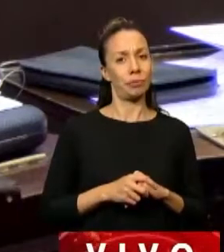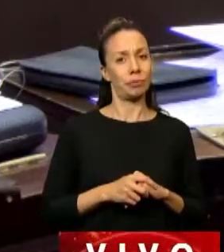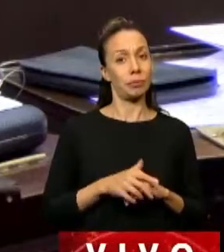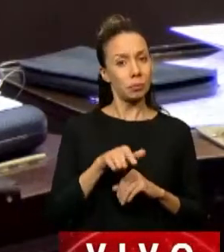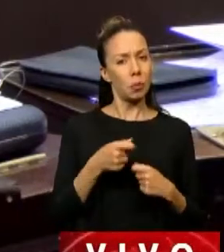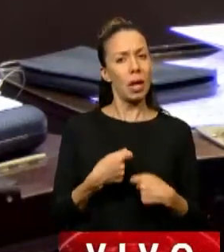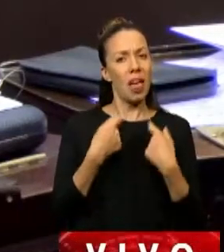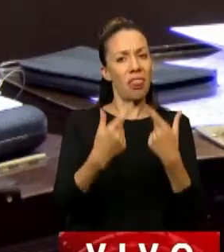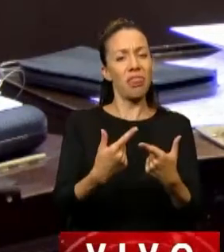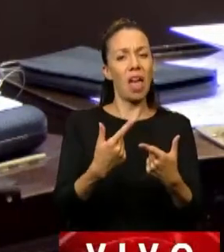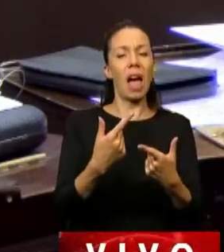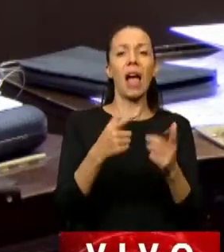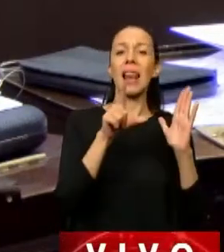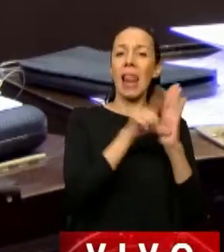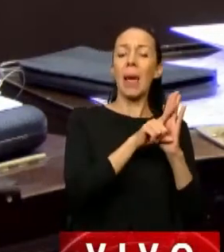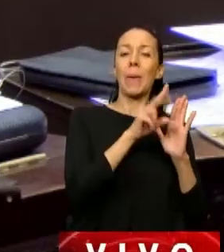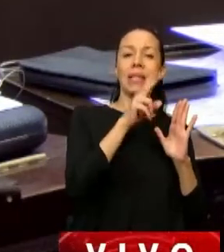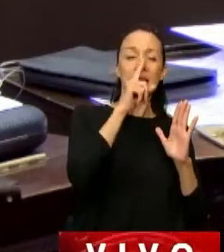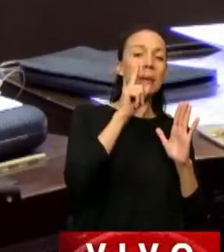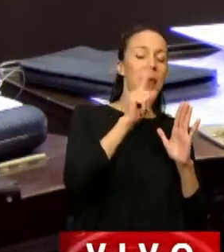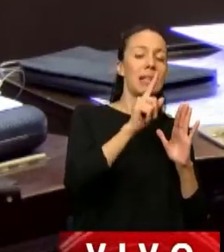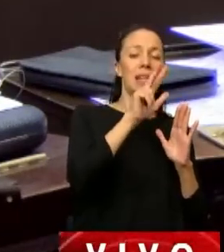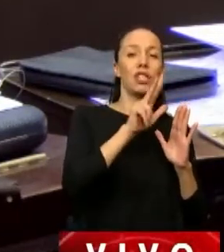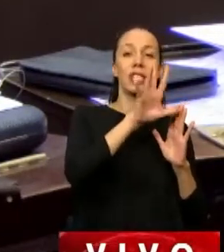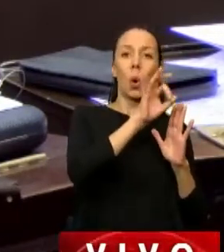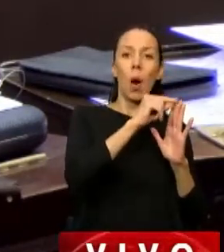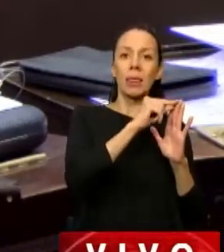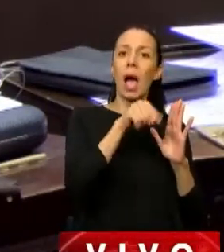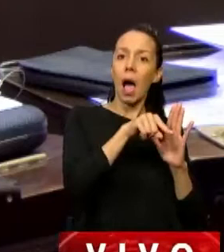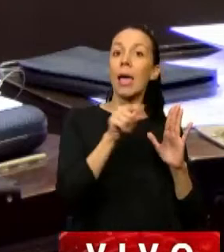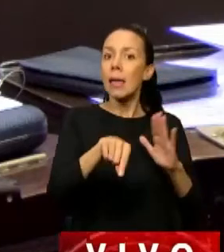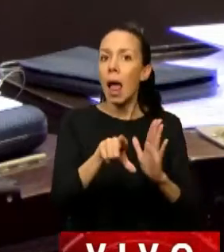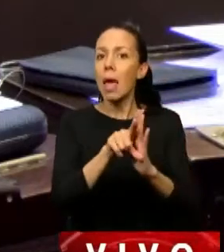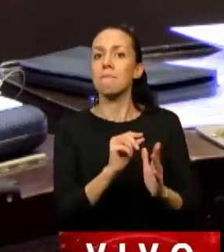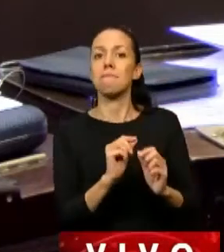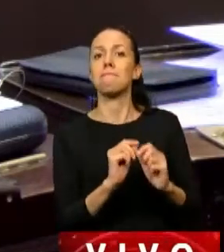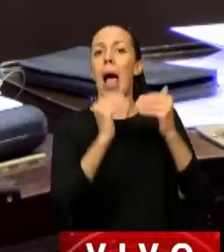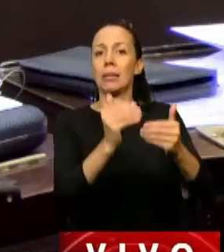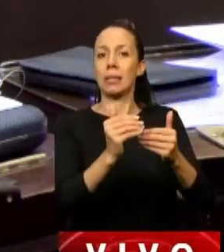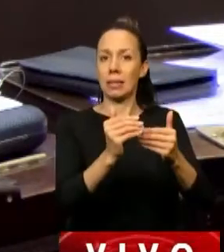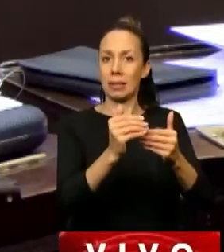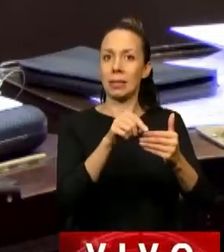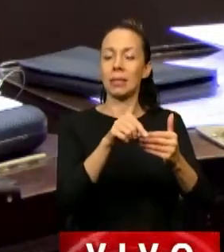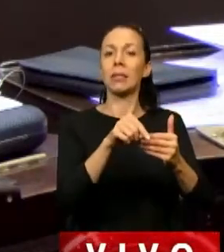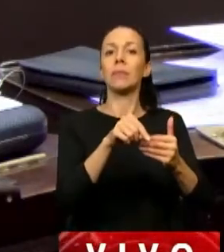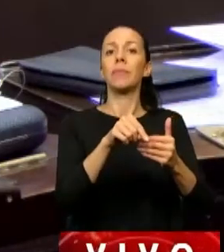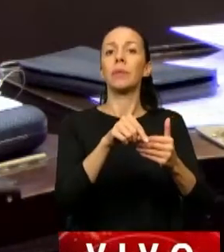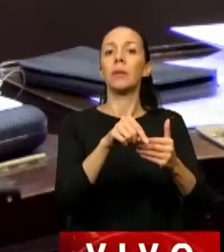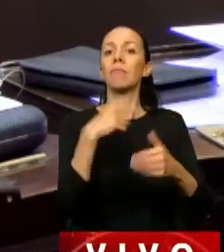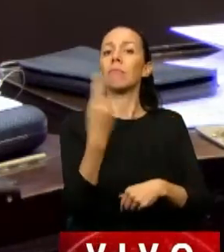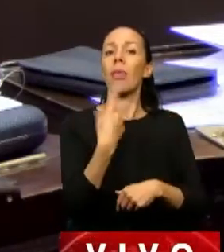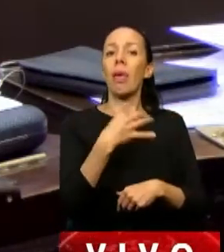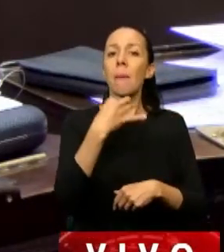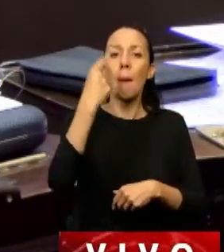las posibilidades de la ley 27.350 y que, por sobre todo, tenemos que pensar que